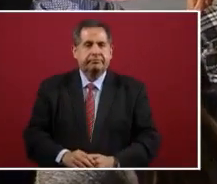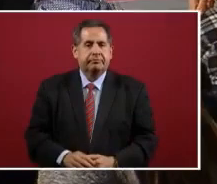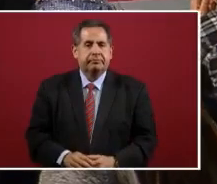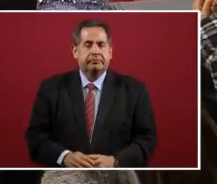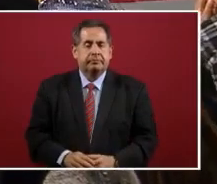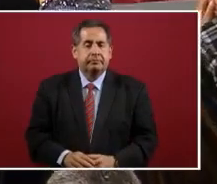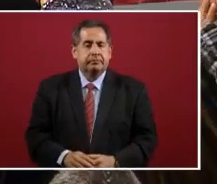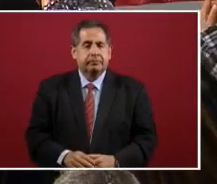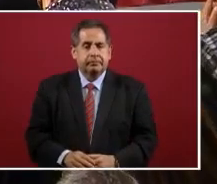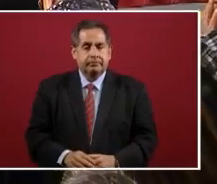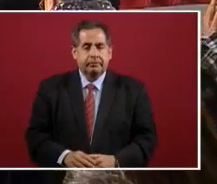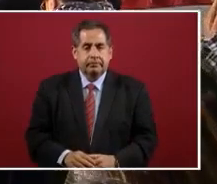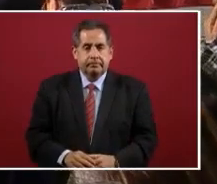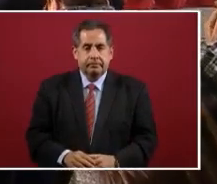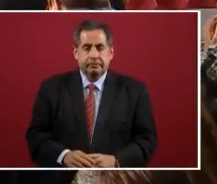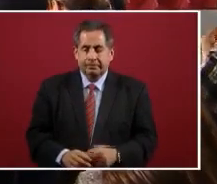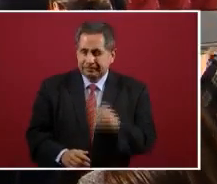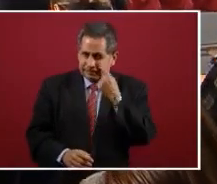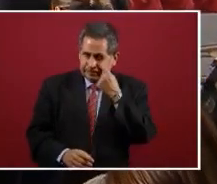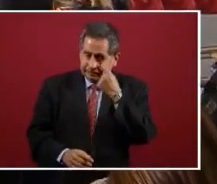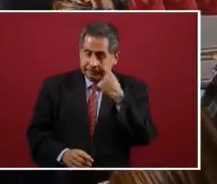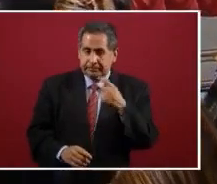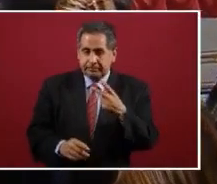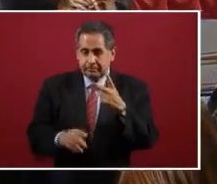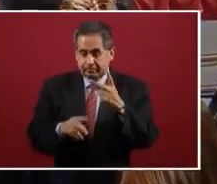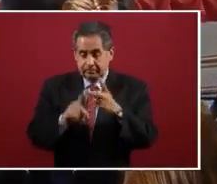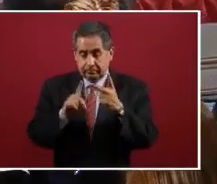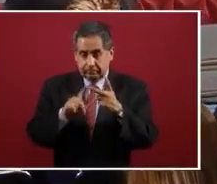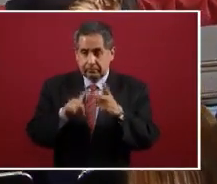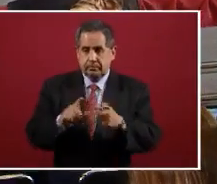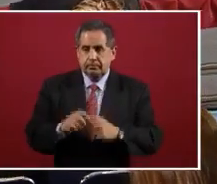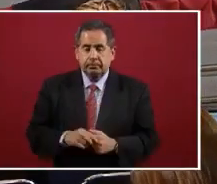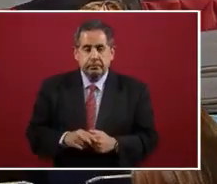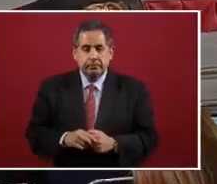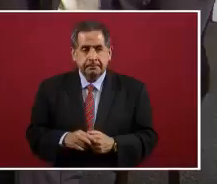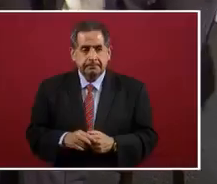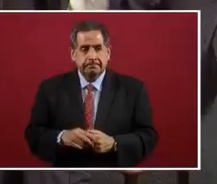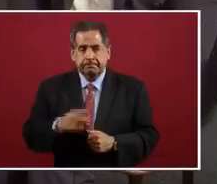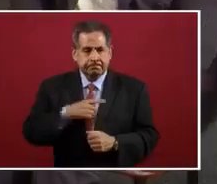lo segundo es invitar a participar